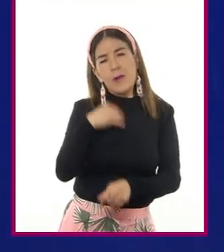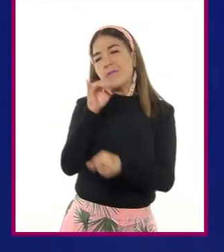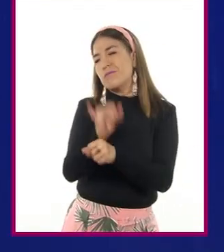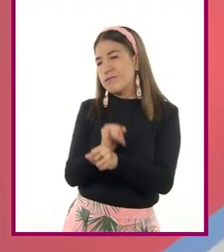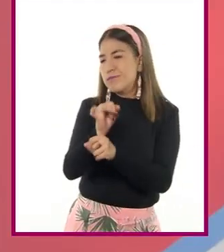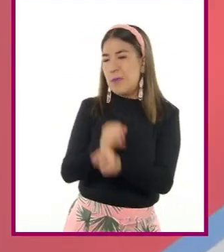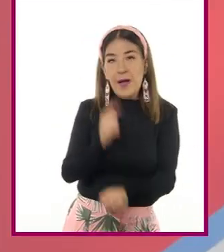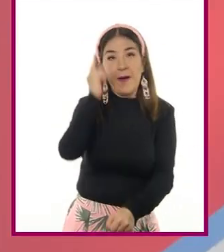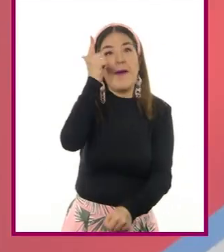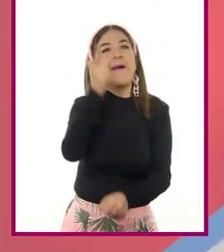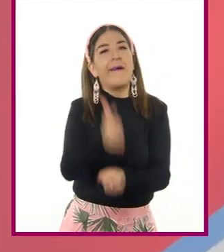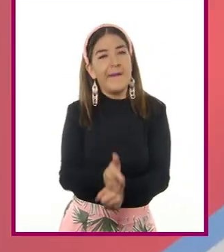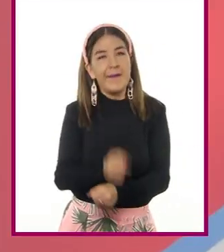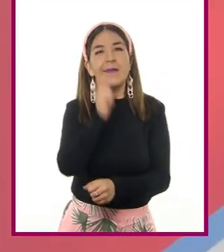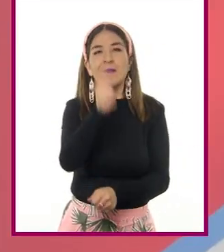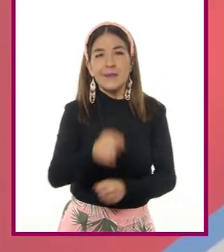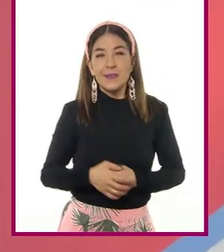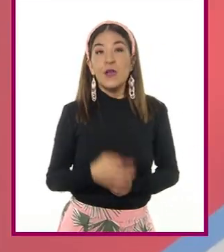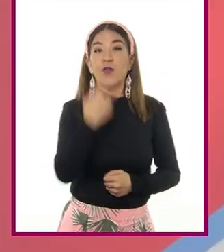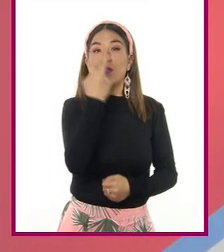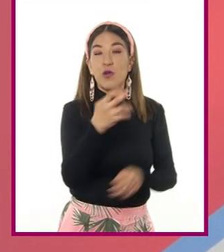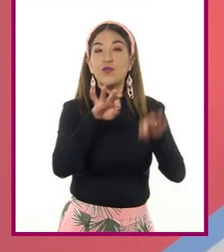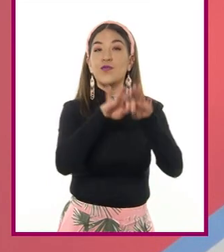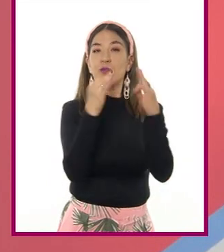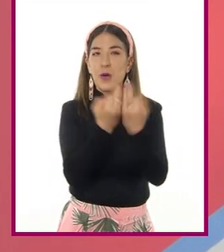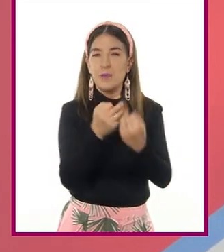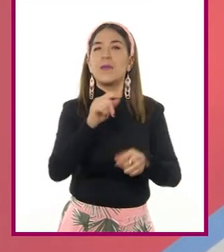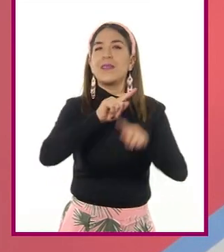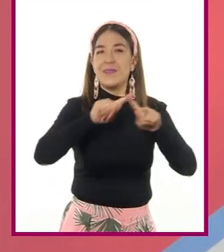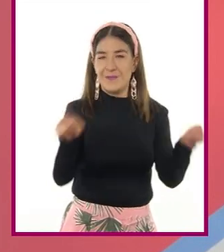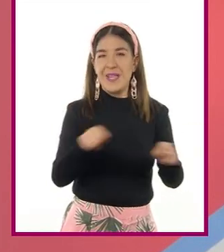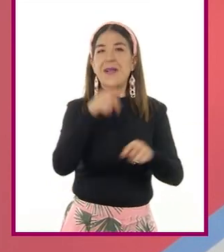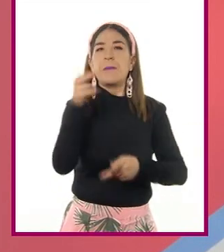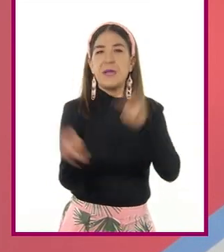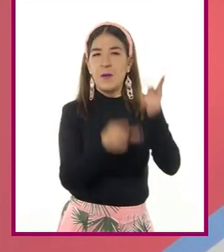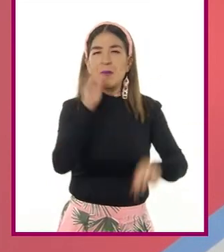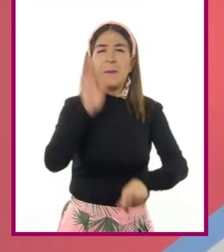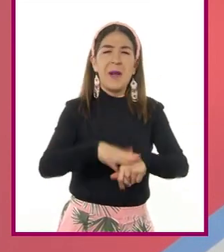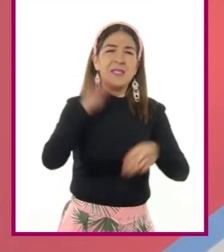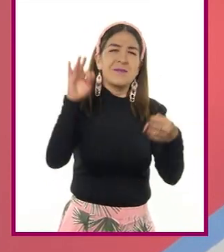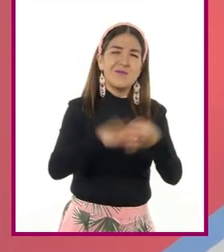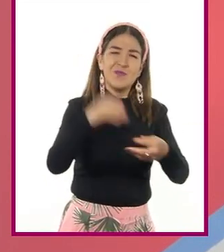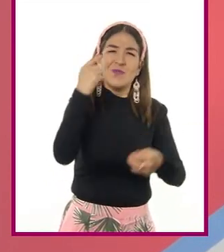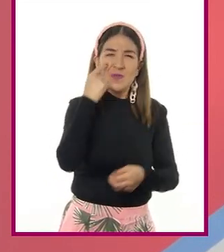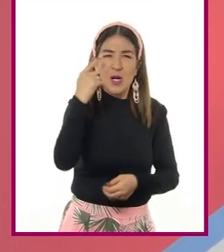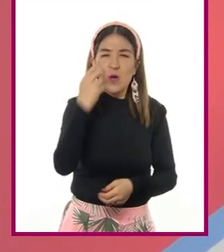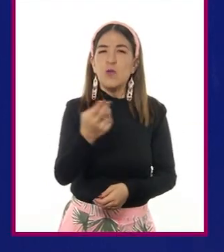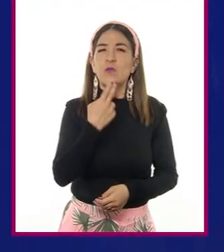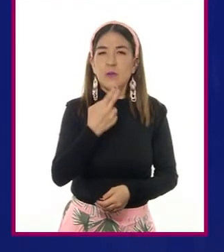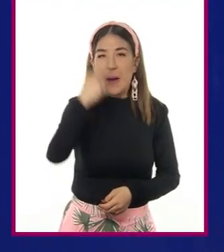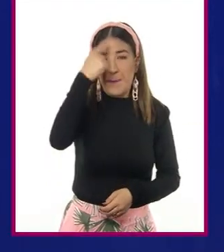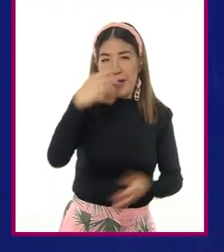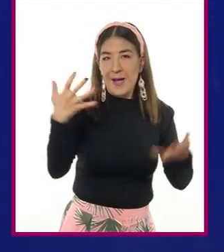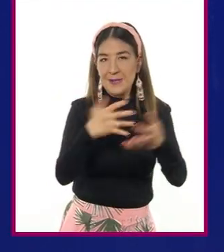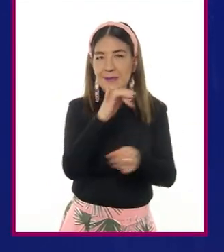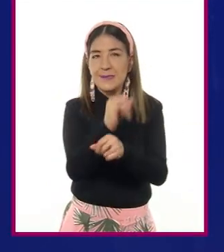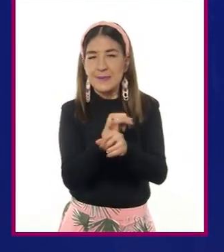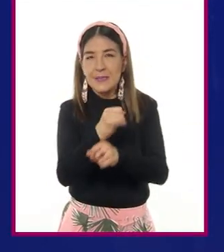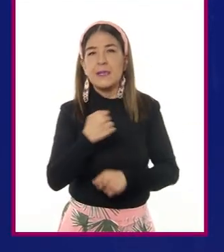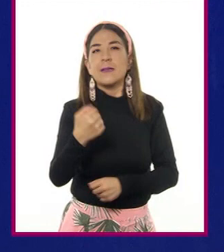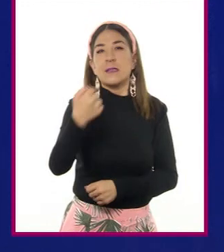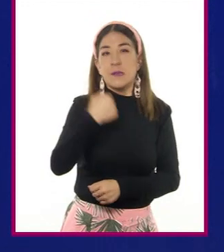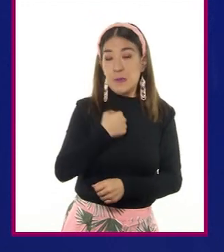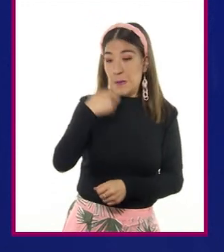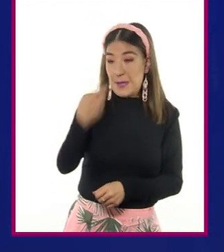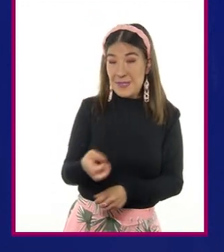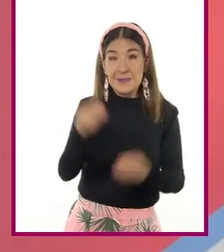investigar y descubrí que hay dos tipos de preguntas más habituales que se pueden hacer para una investigación. Y ya que